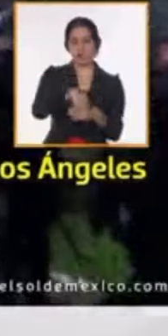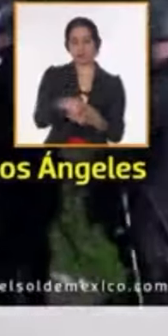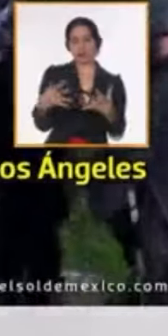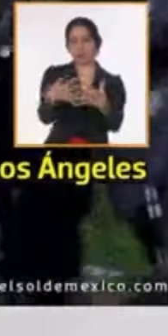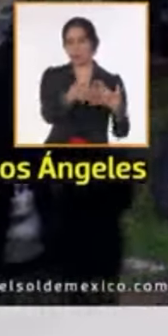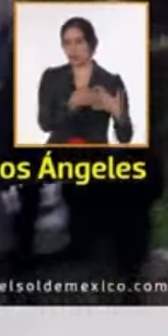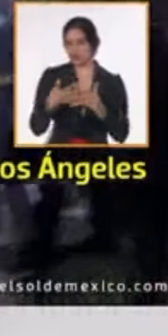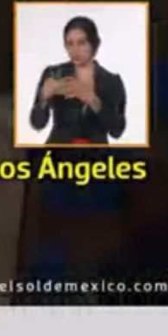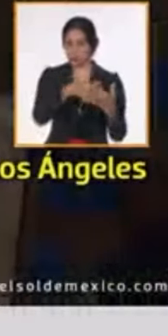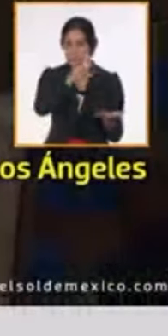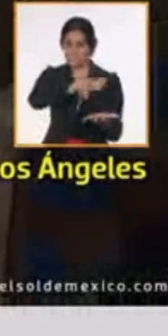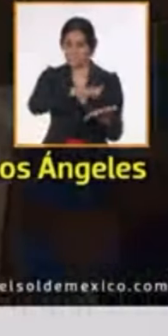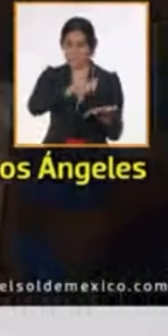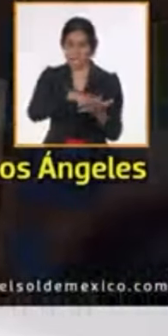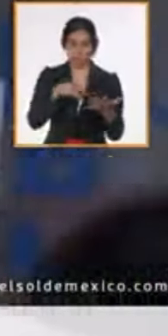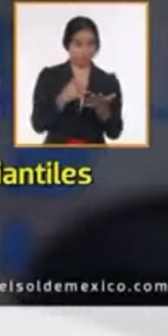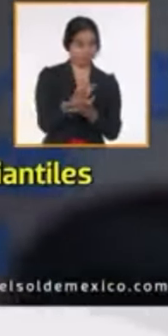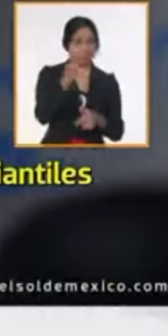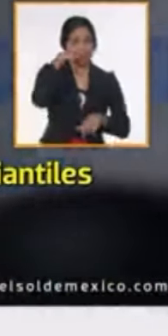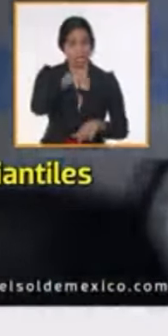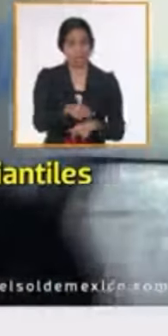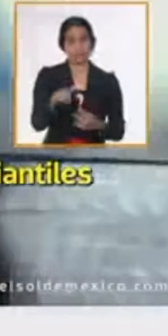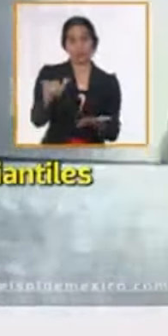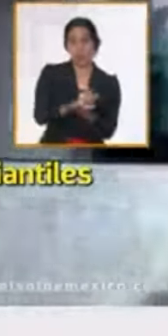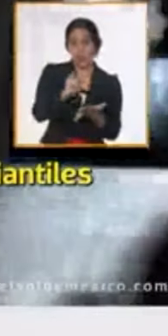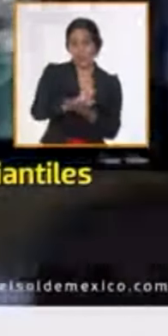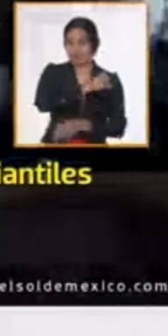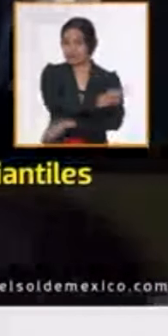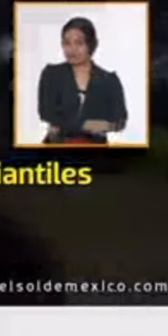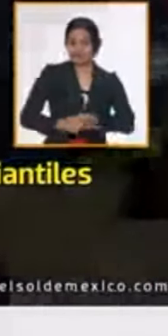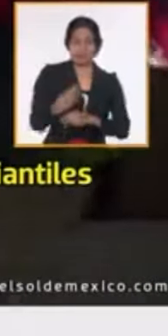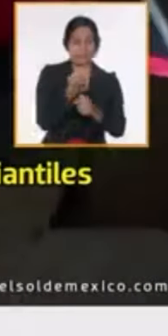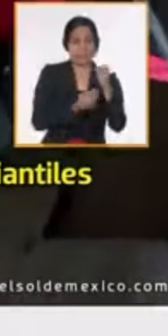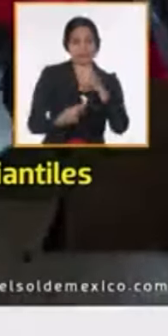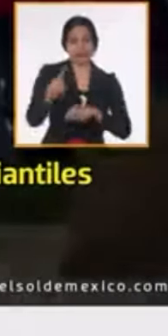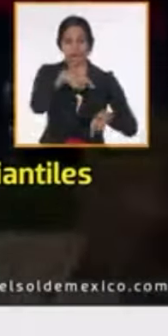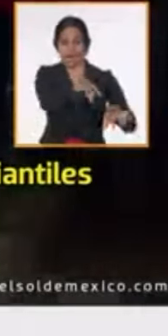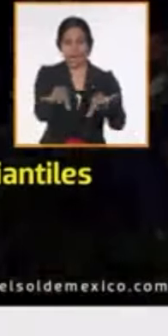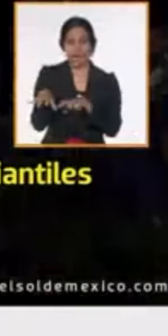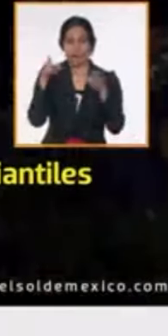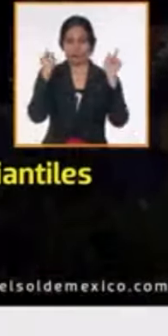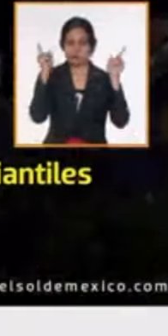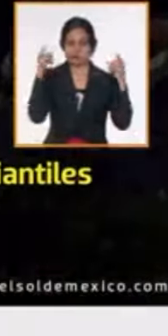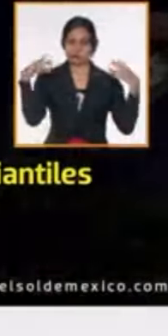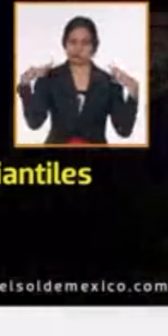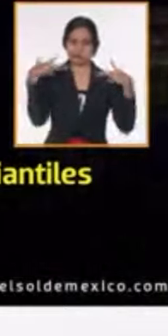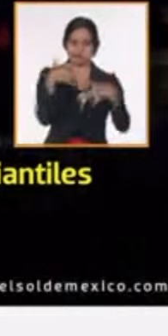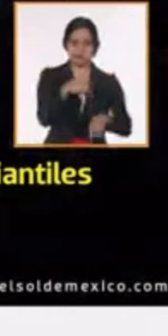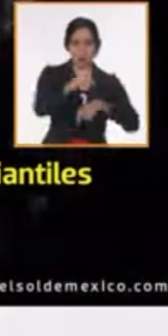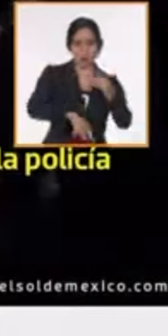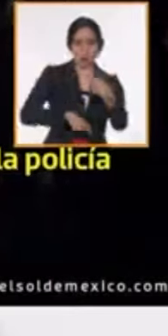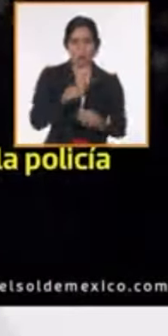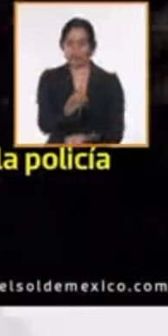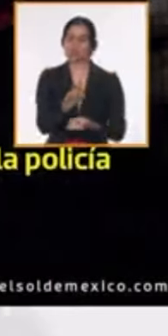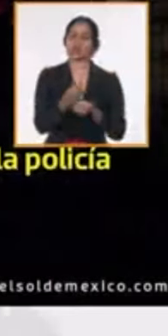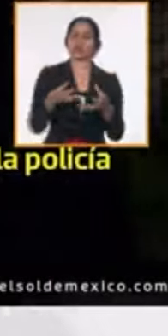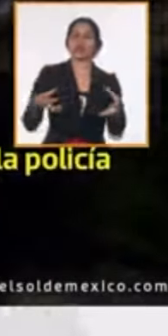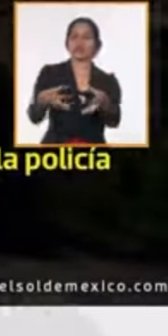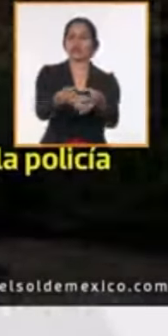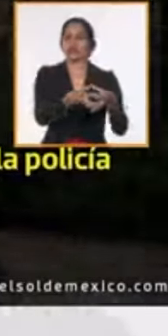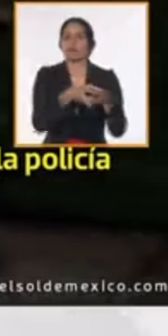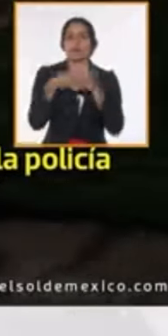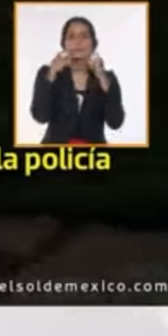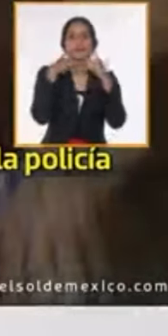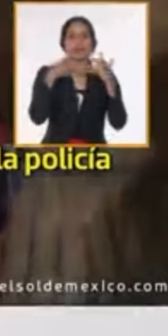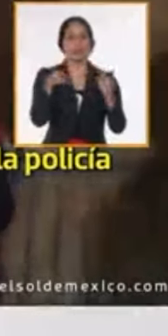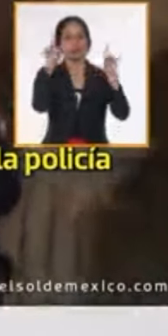el martes en campus de Los Ángeles y Nueva York, principales escenarios de las protestas estudiantiles contra la guerra en Gaza. En la Universidad de